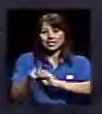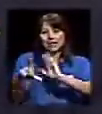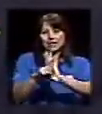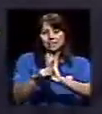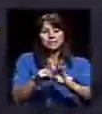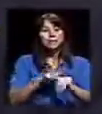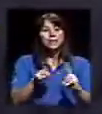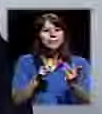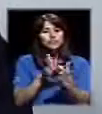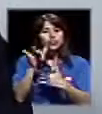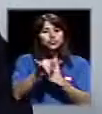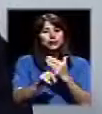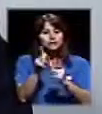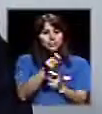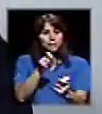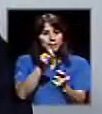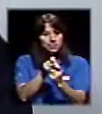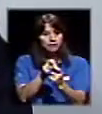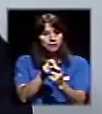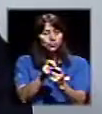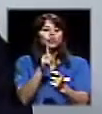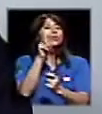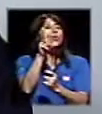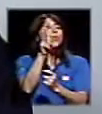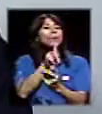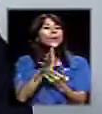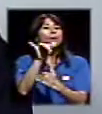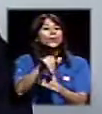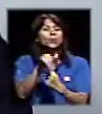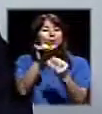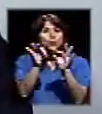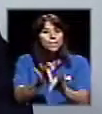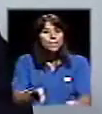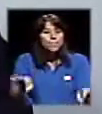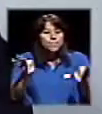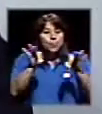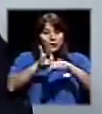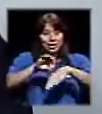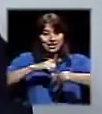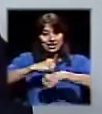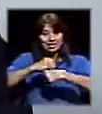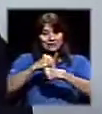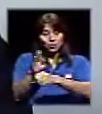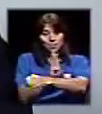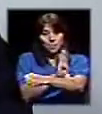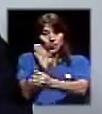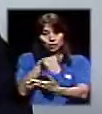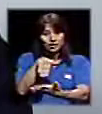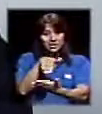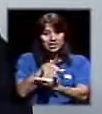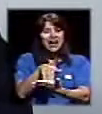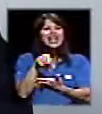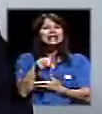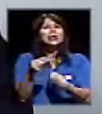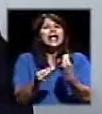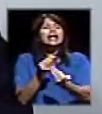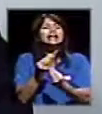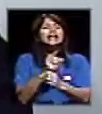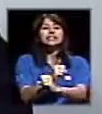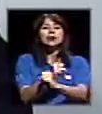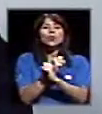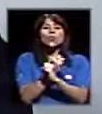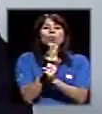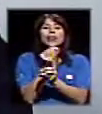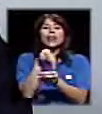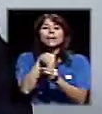proyectos específicos, yo diría uno muy importante emitido por el Banco Central, que es el de seguro de depósitos. Como usted